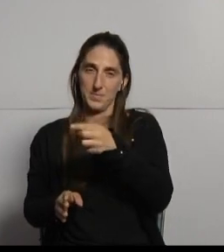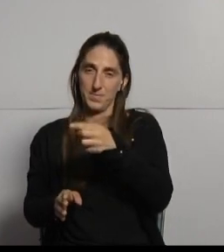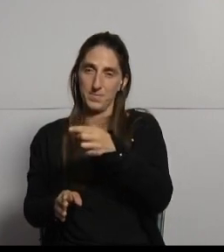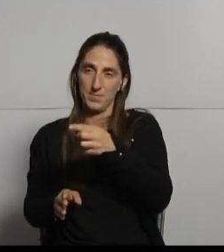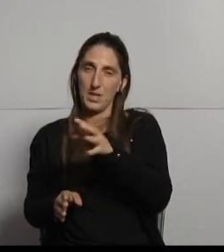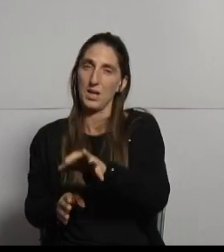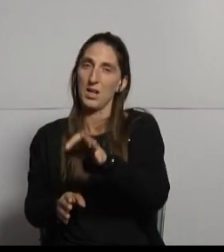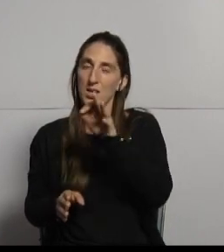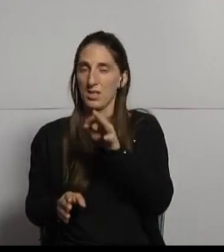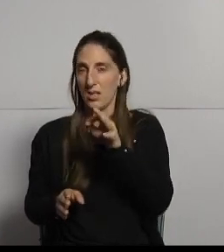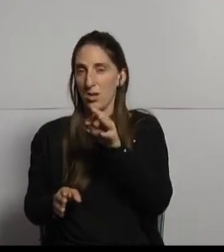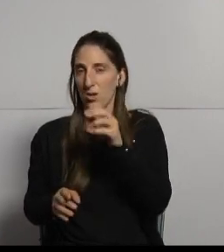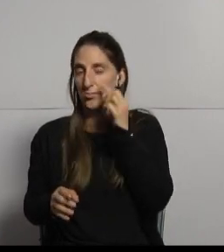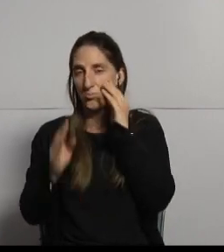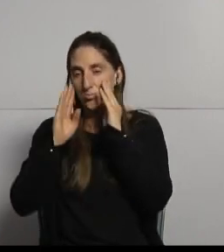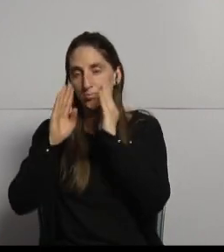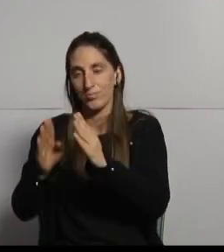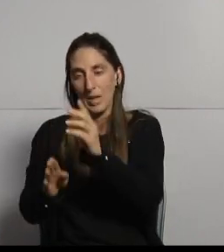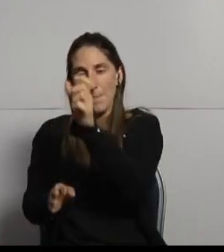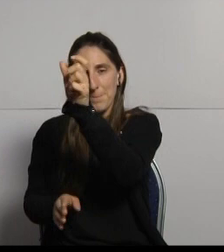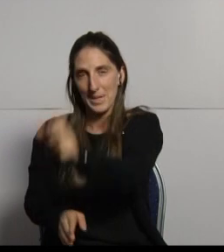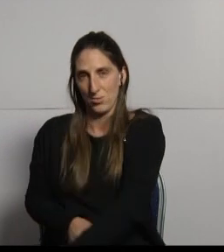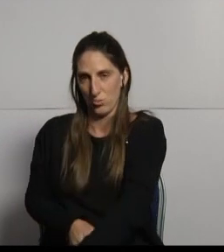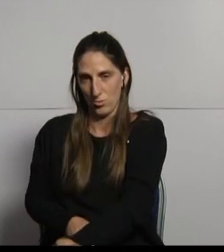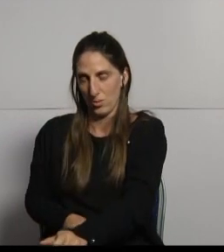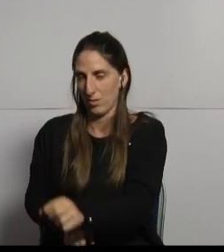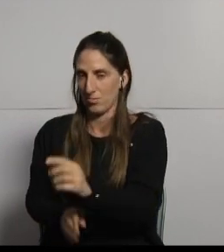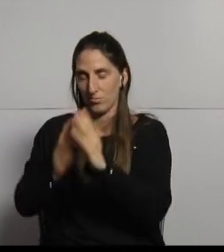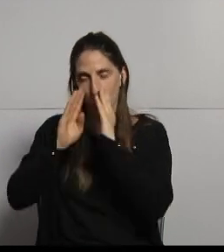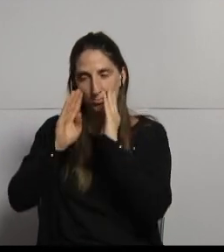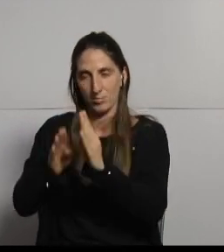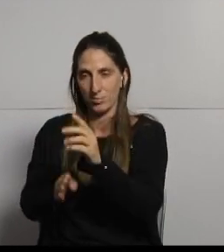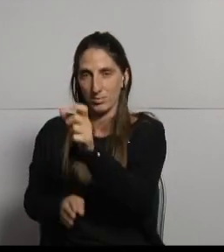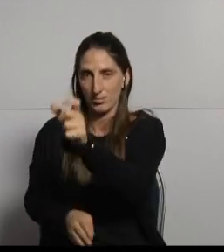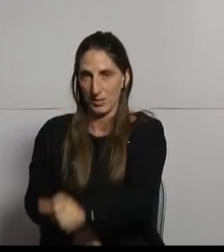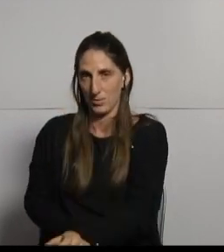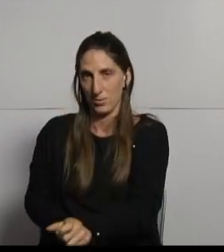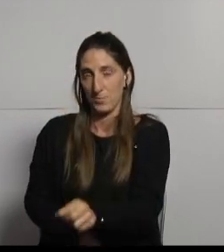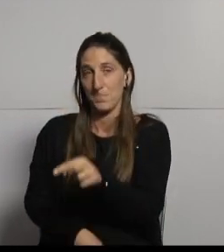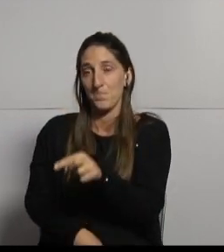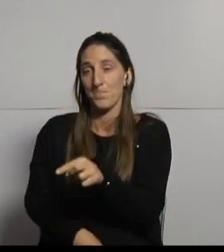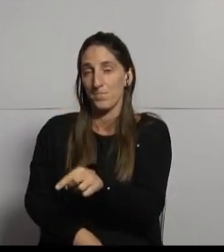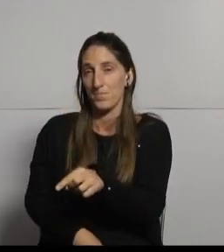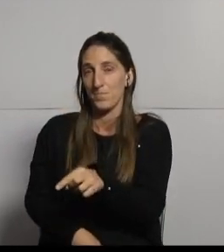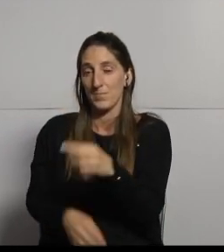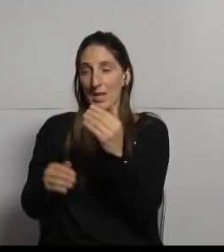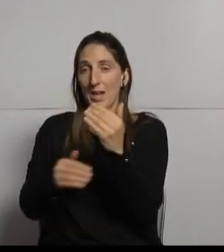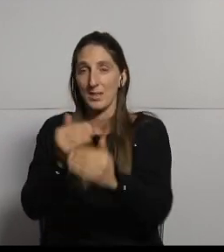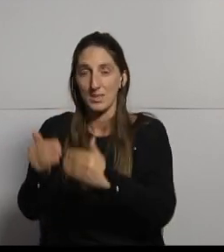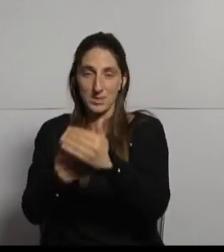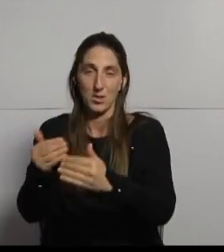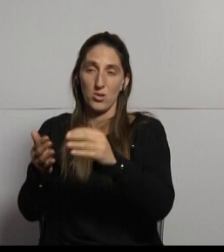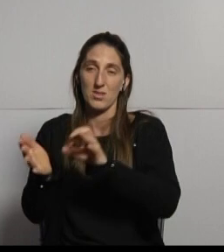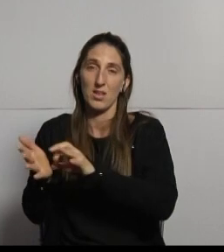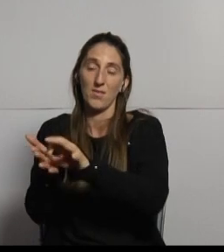optado por un enfoque más centrado en el ciudadano. Se paran en la persona, en el ciudadano. Y en base a eso desarrollan los servicios